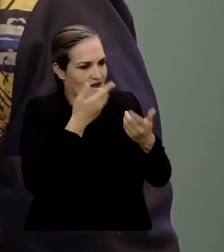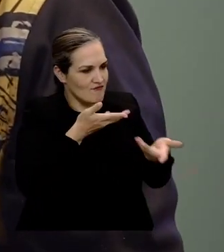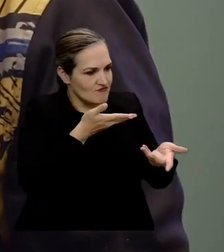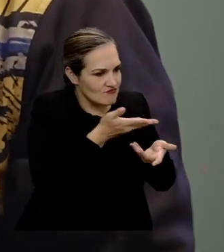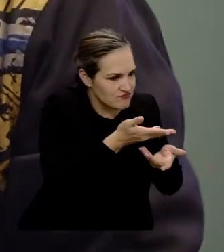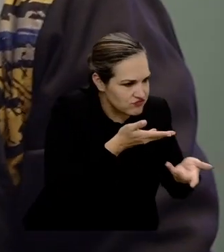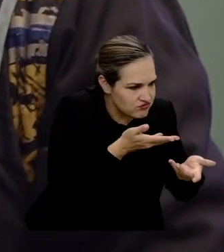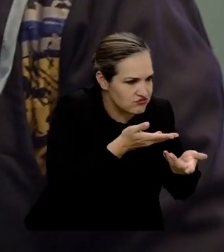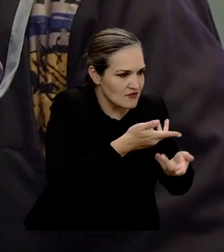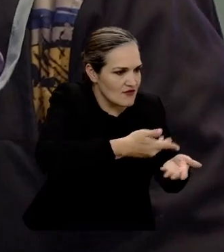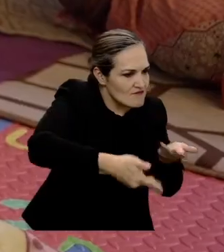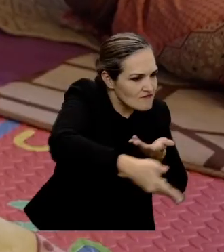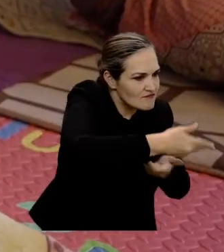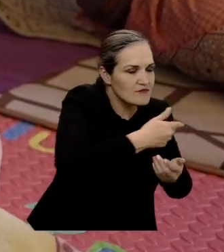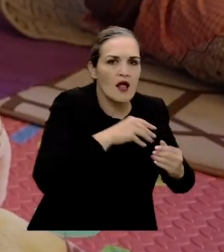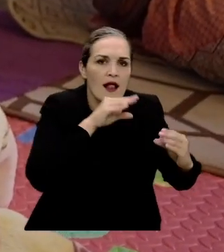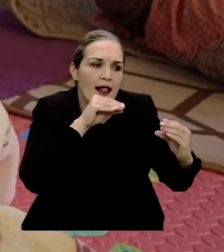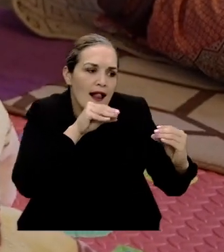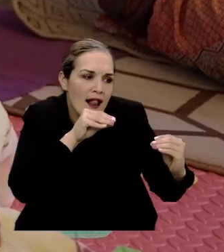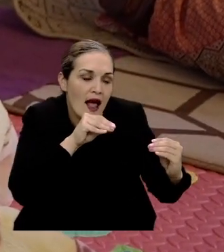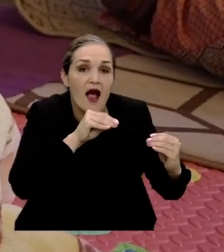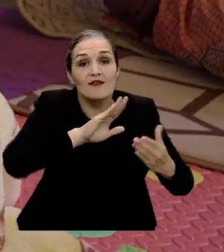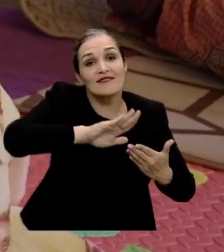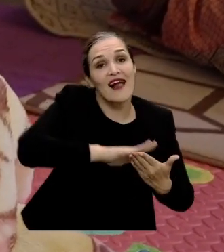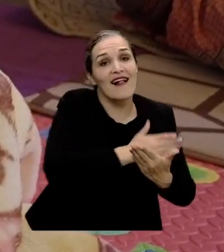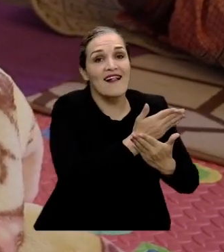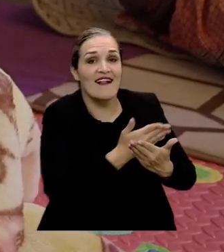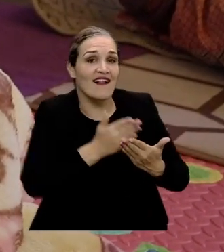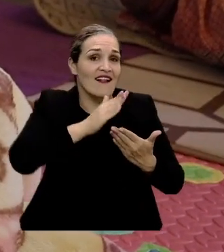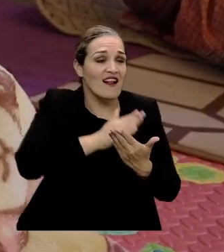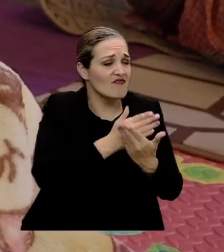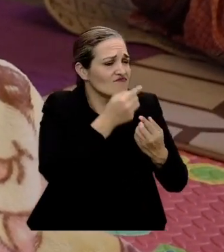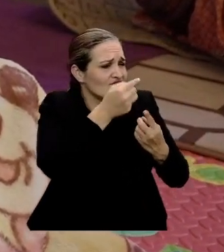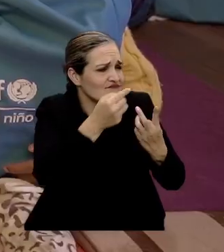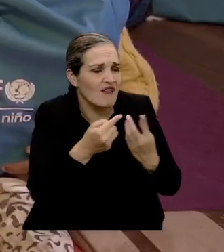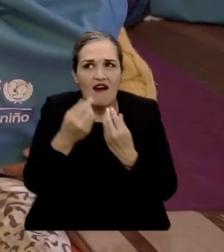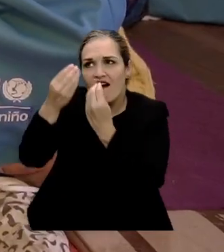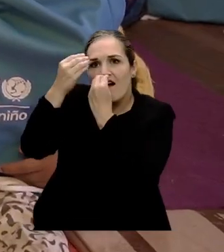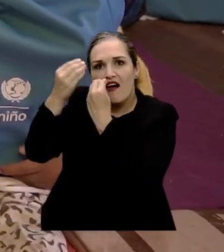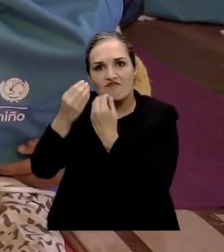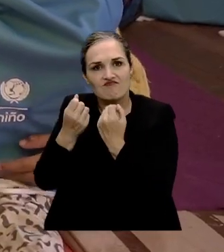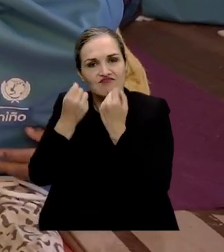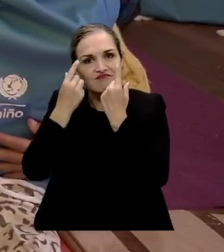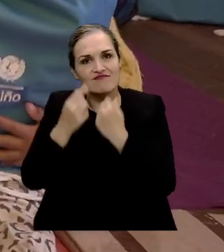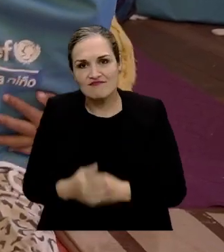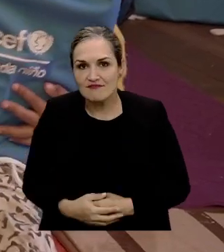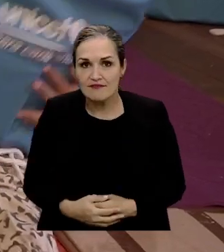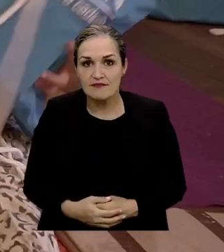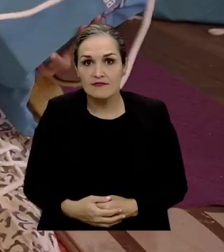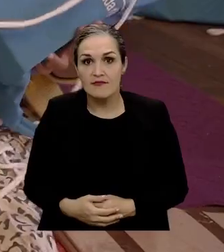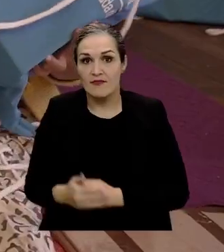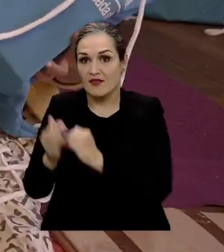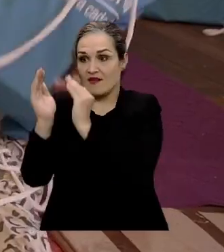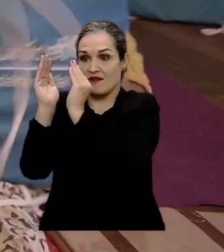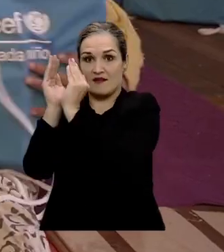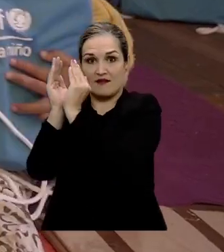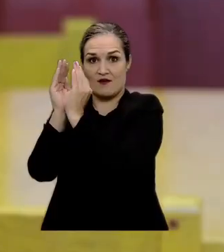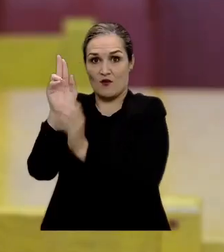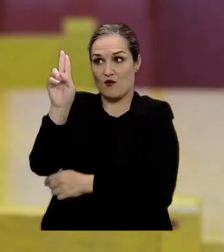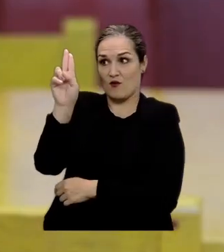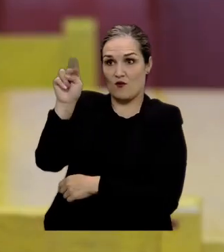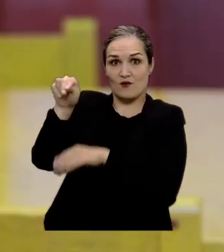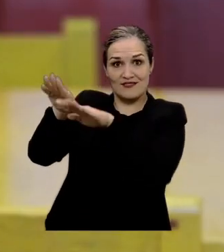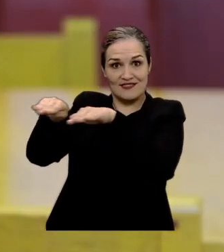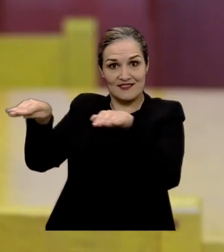interactuar haciendo consumidos, con una canción. Y UNICEF, con el Ministerio